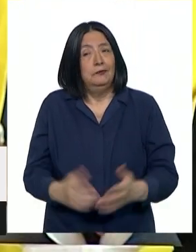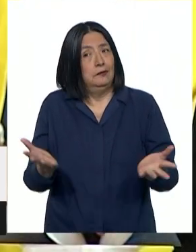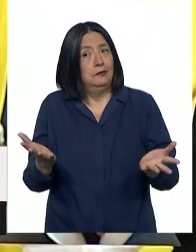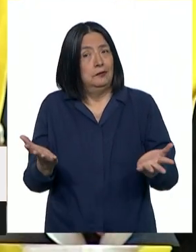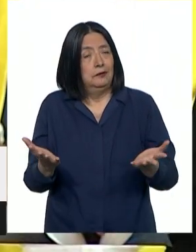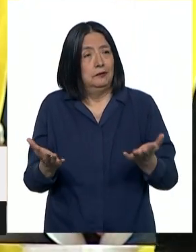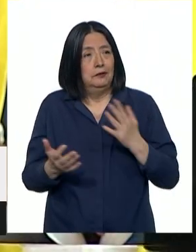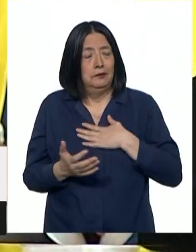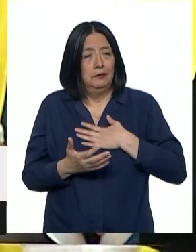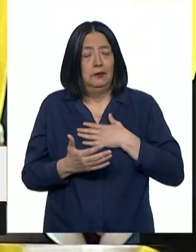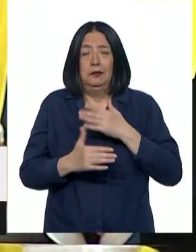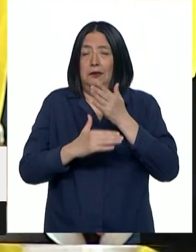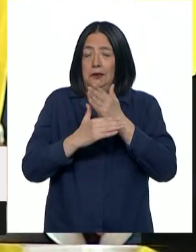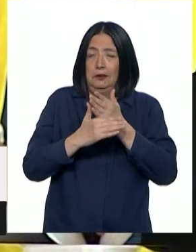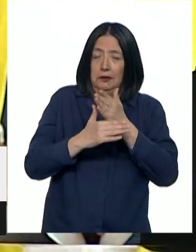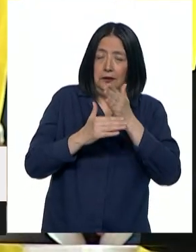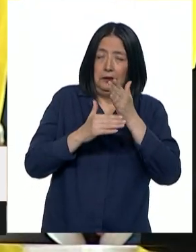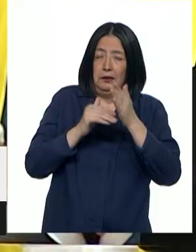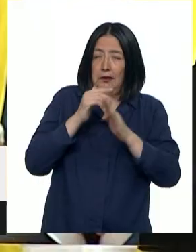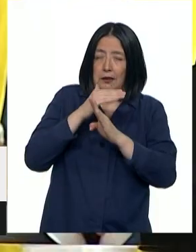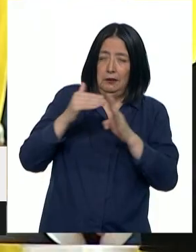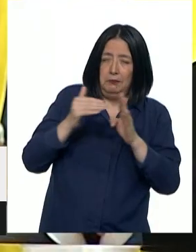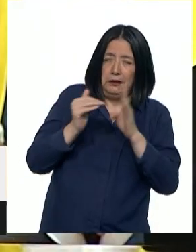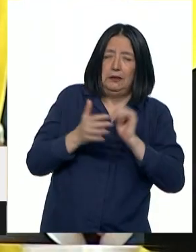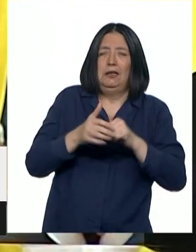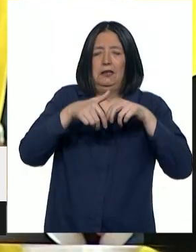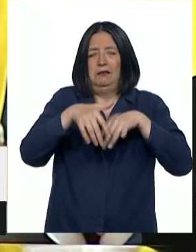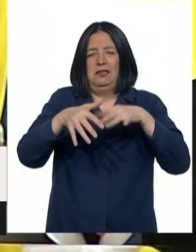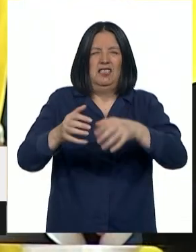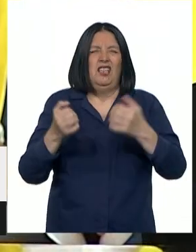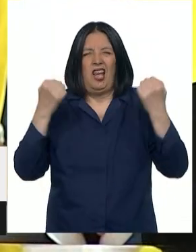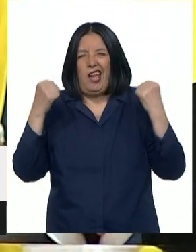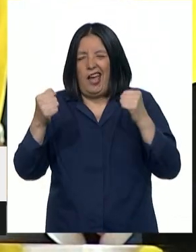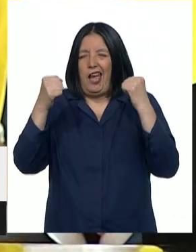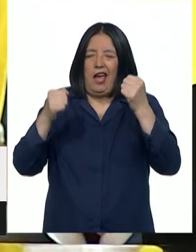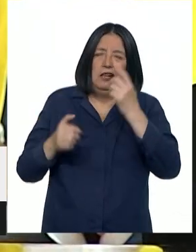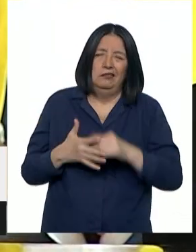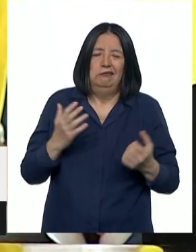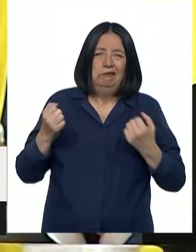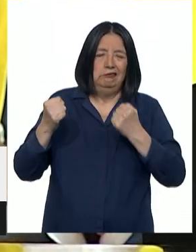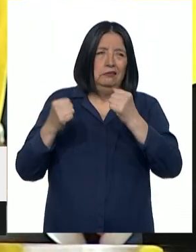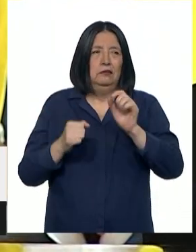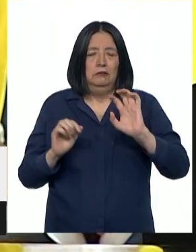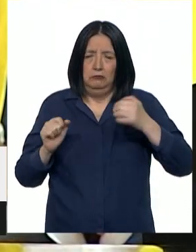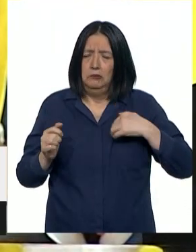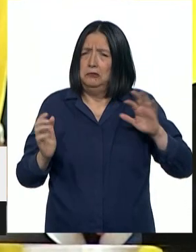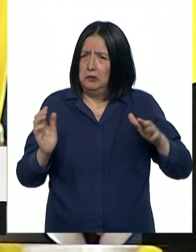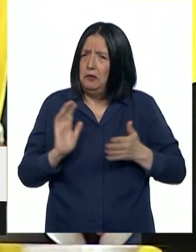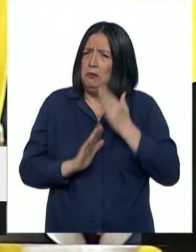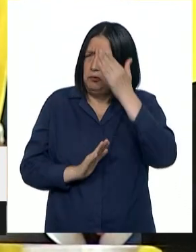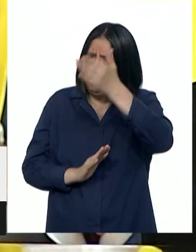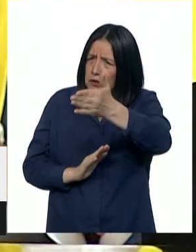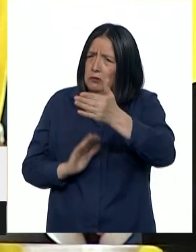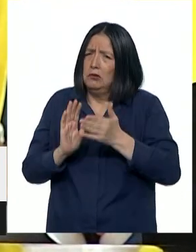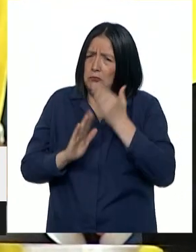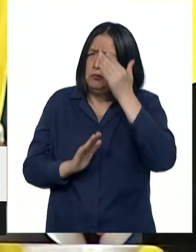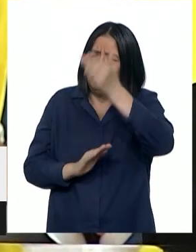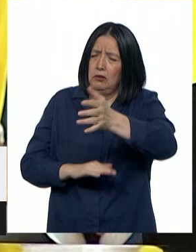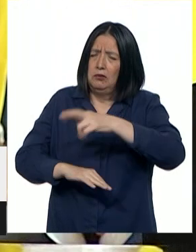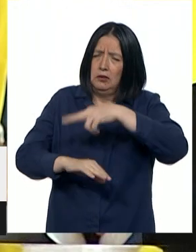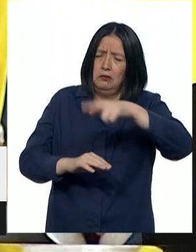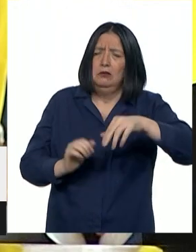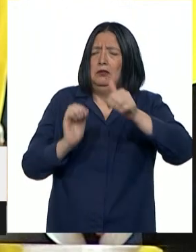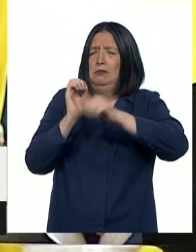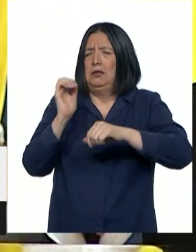Inclusive en mitad de las marchas de protestas violentas, hemos llegado a las regiones donde